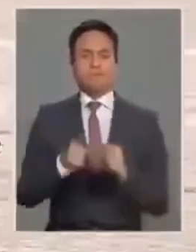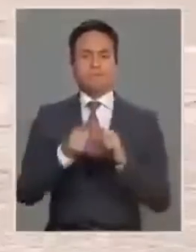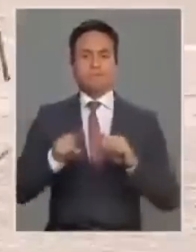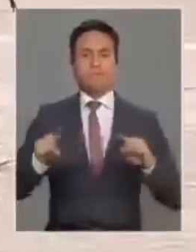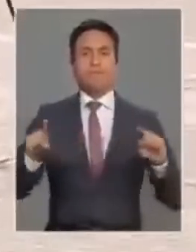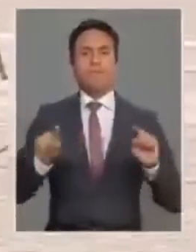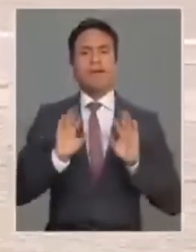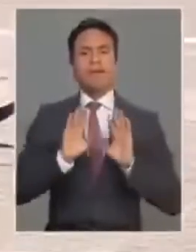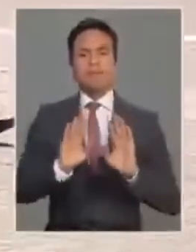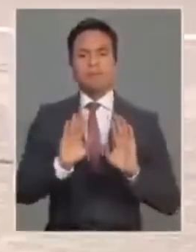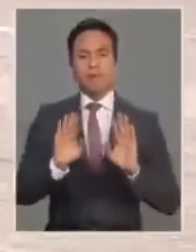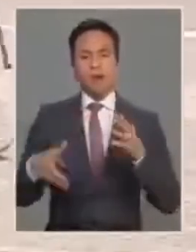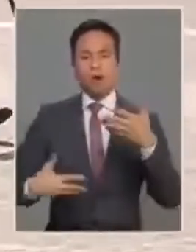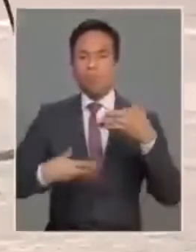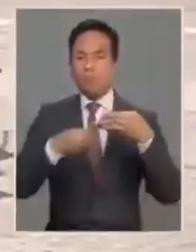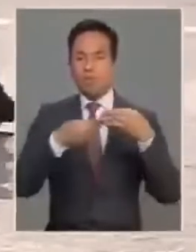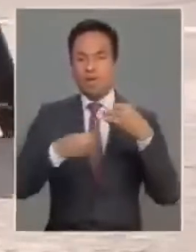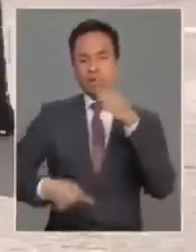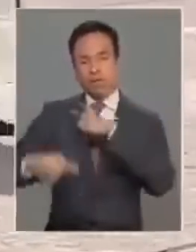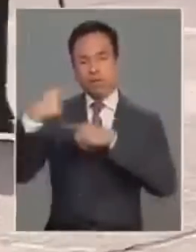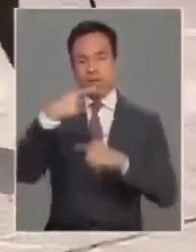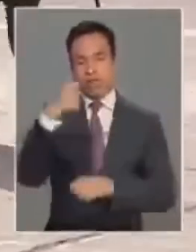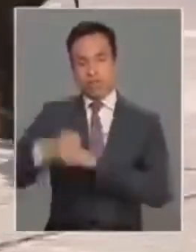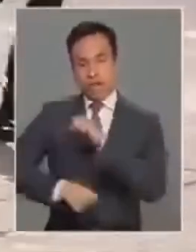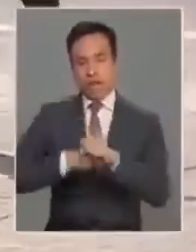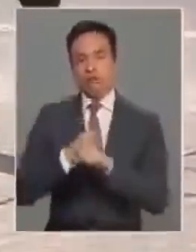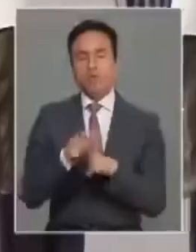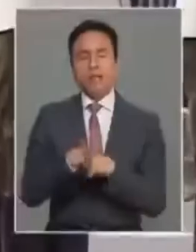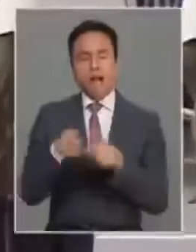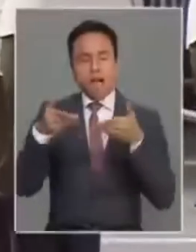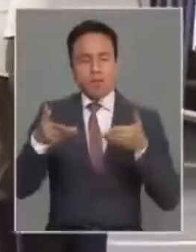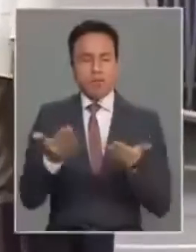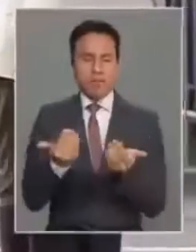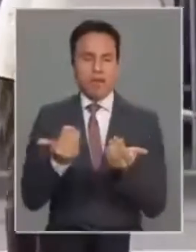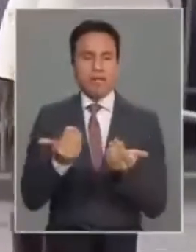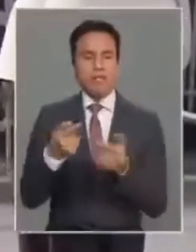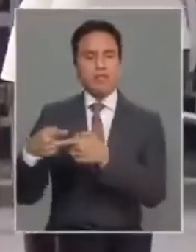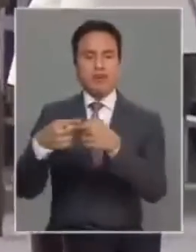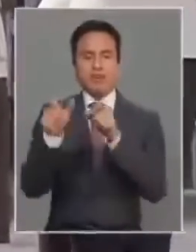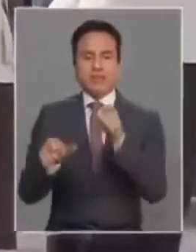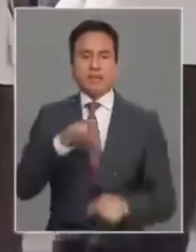De esta manera complementa su historia centenaria con las actuales necesidades de la